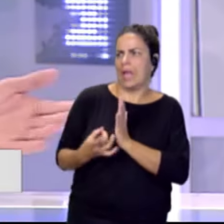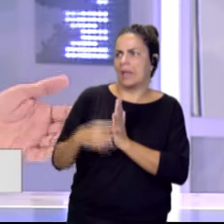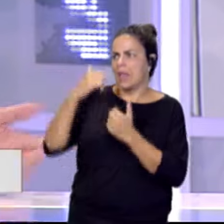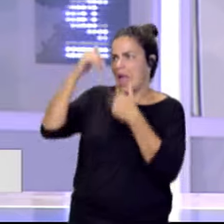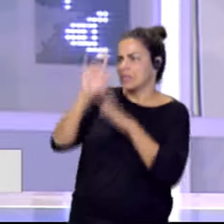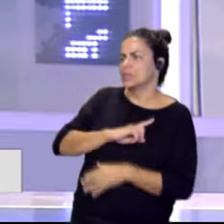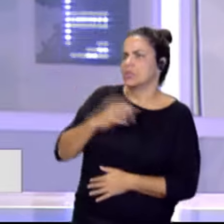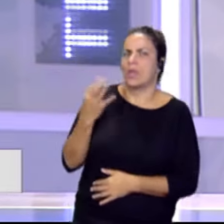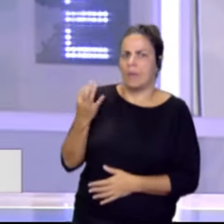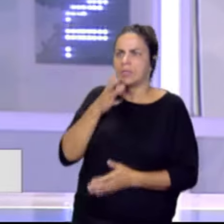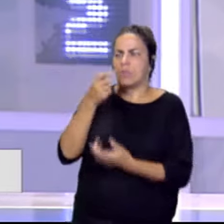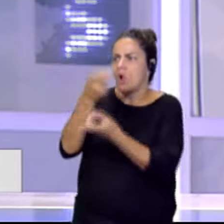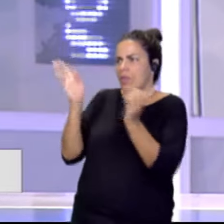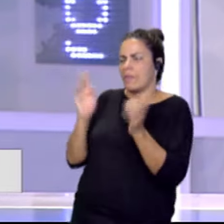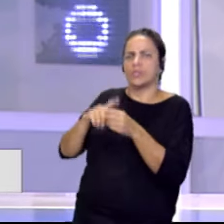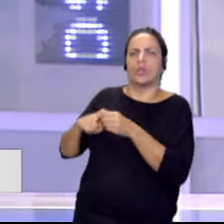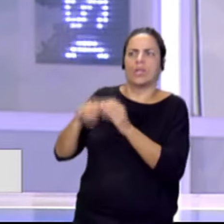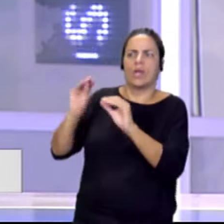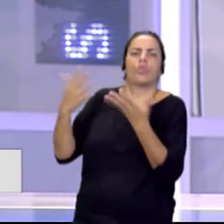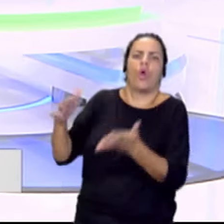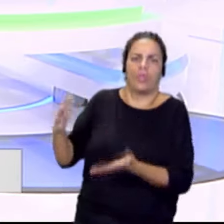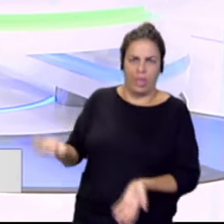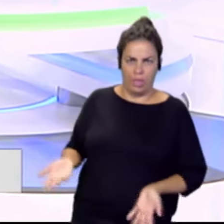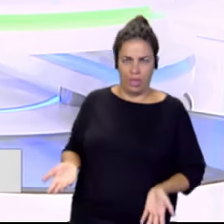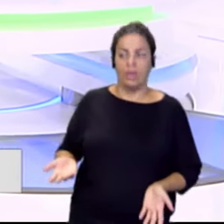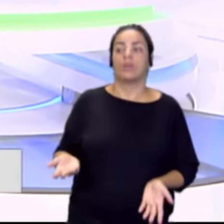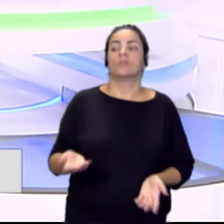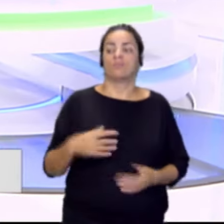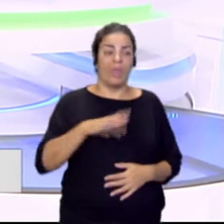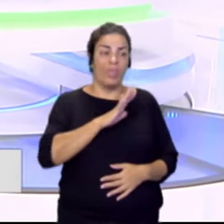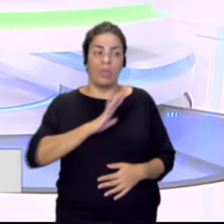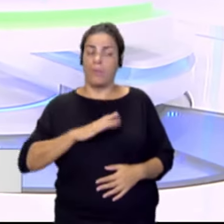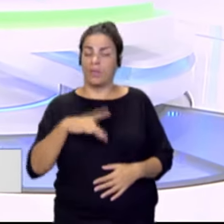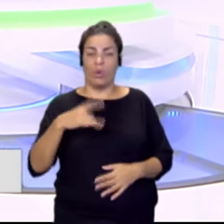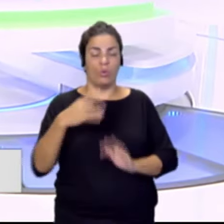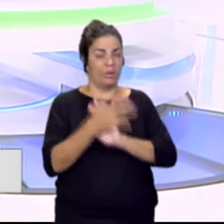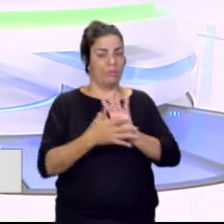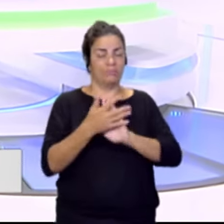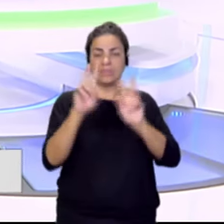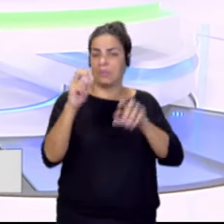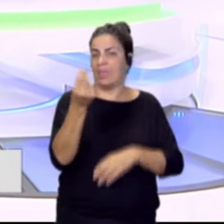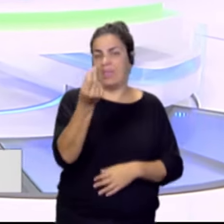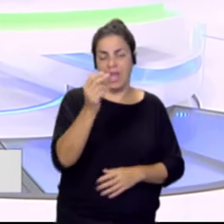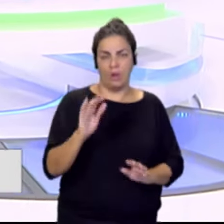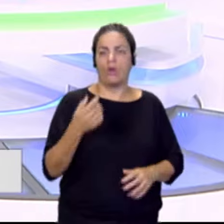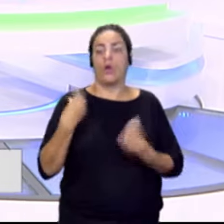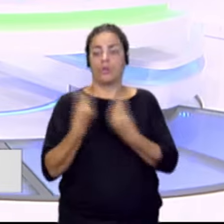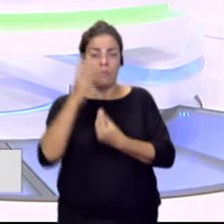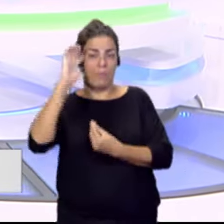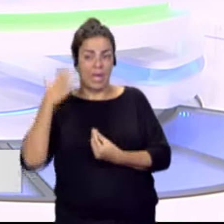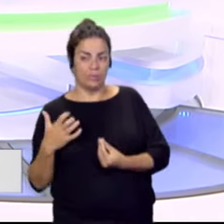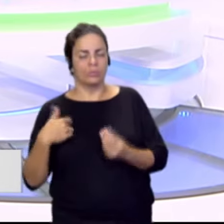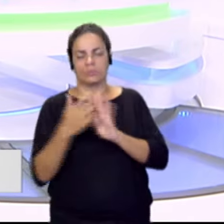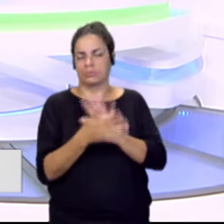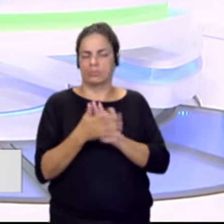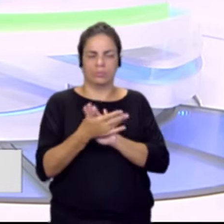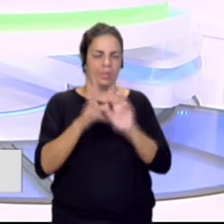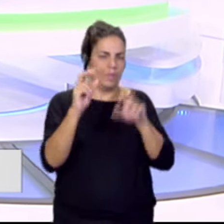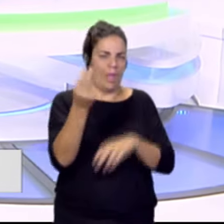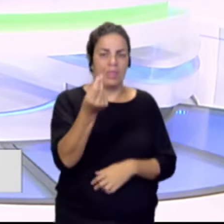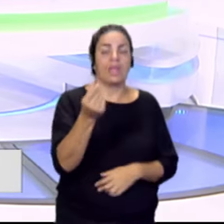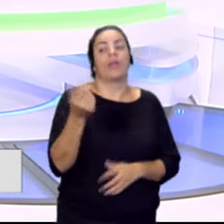ahí empantanado. De momento, ya, Antonio, claro, que lo único que se va a hablar es de dinero. Sí, sí, no, María bueno, Montero está, va a ser de dinero, y el resto, a ver si hay voluntad